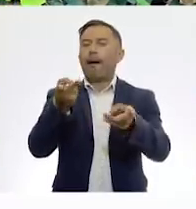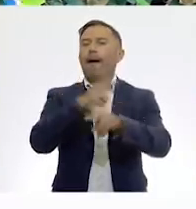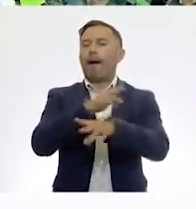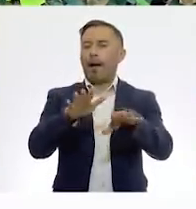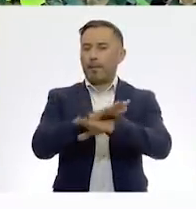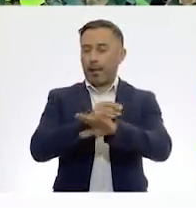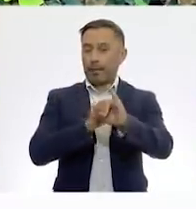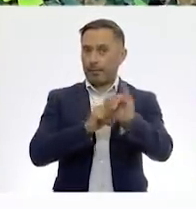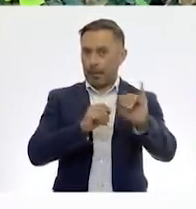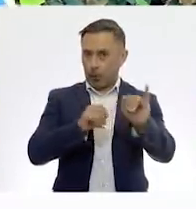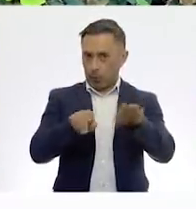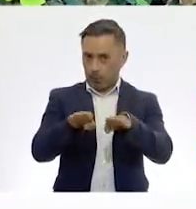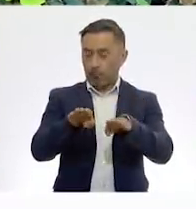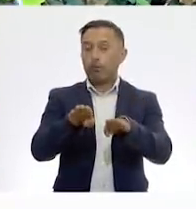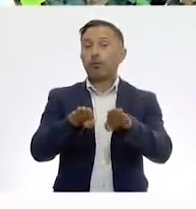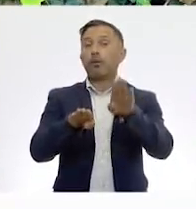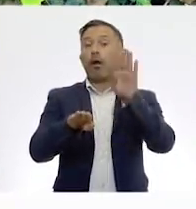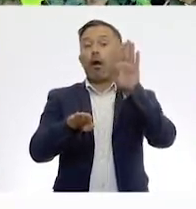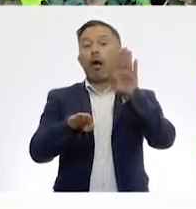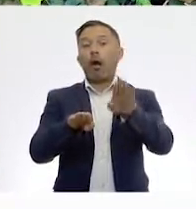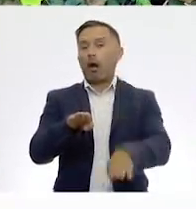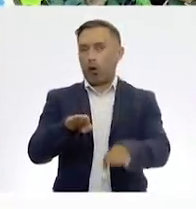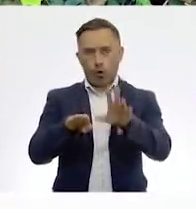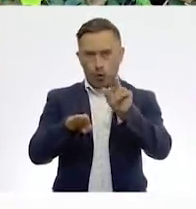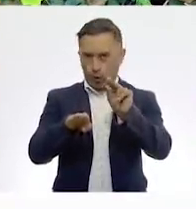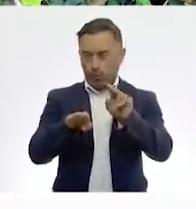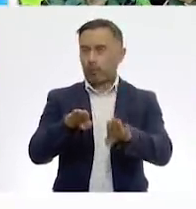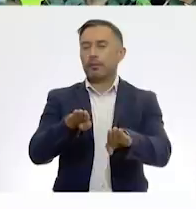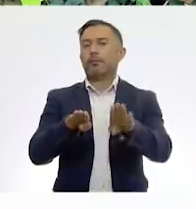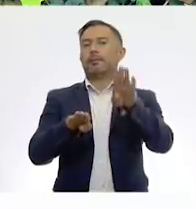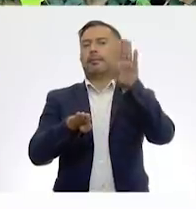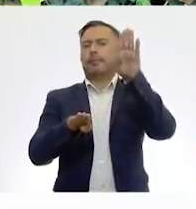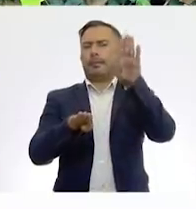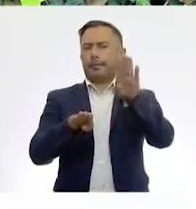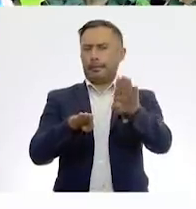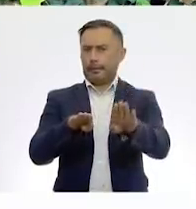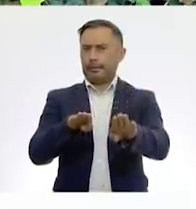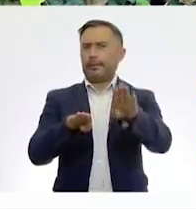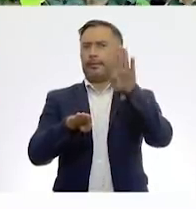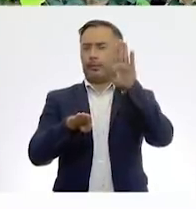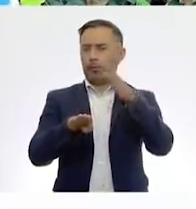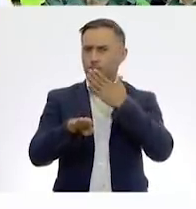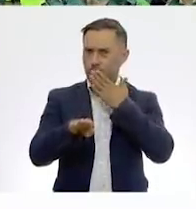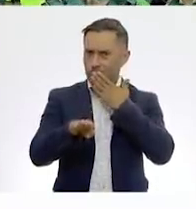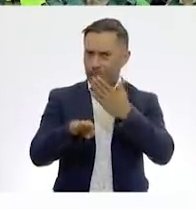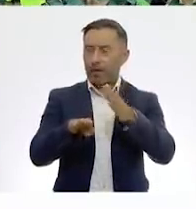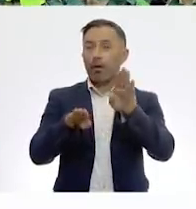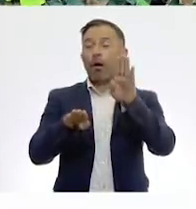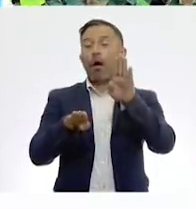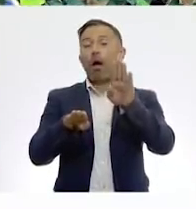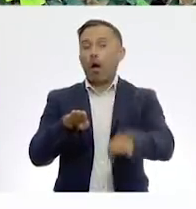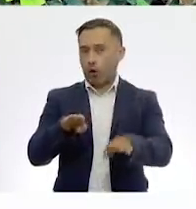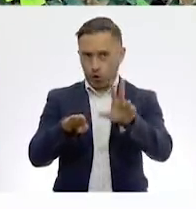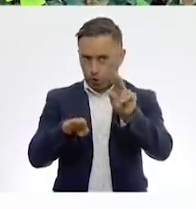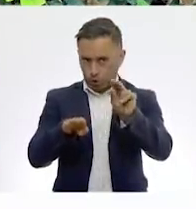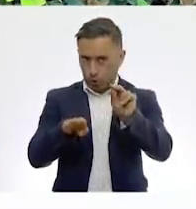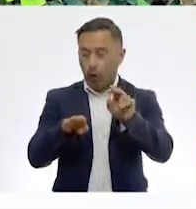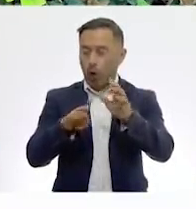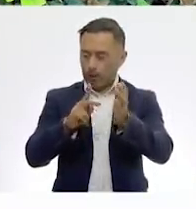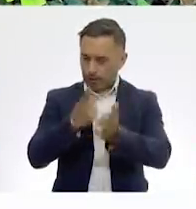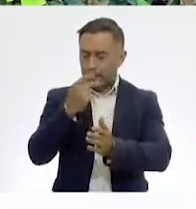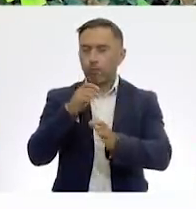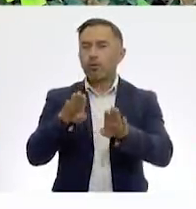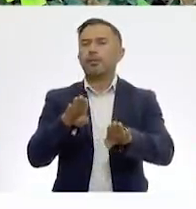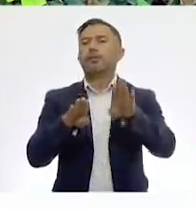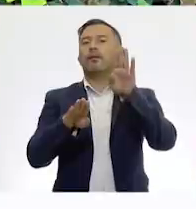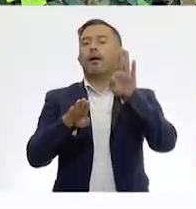sin que toque el suelo. Muy bien. Estira muy bien. Sin que toque el suelo, perfecto. Una más,